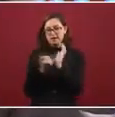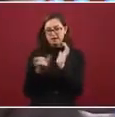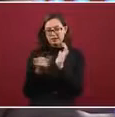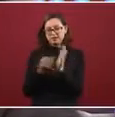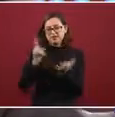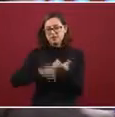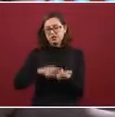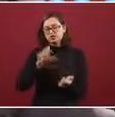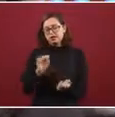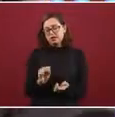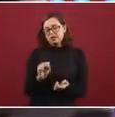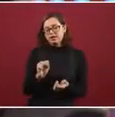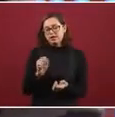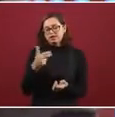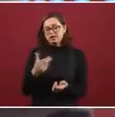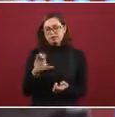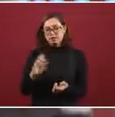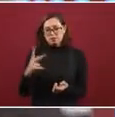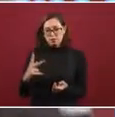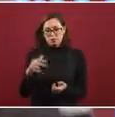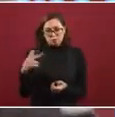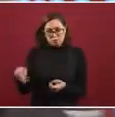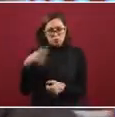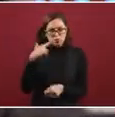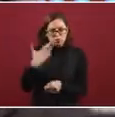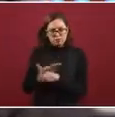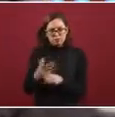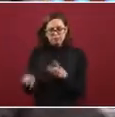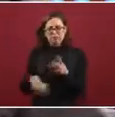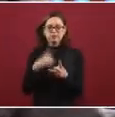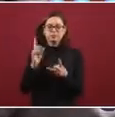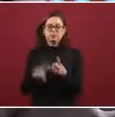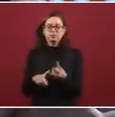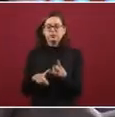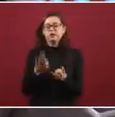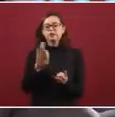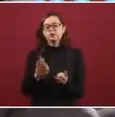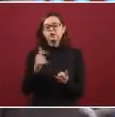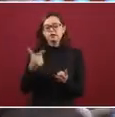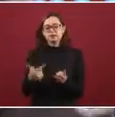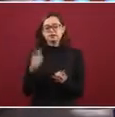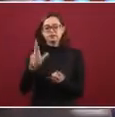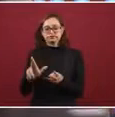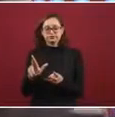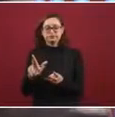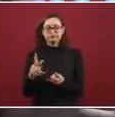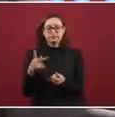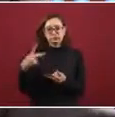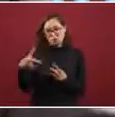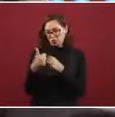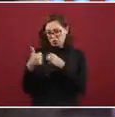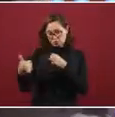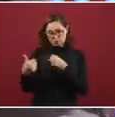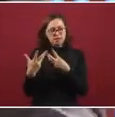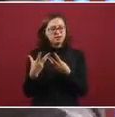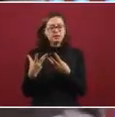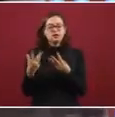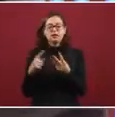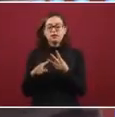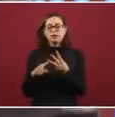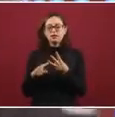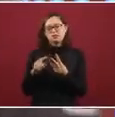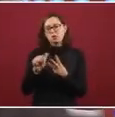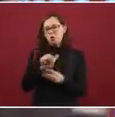y Crédito Público, por ser de área de su competencia, así como por la Fiscalía General de la República, respetando su autonomía, y